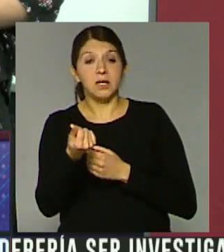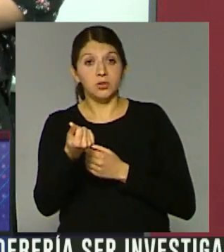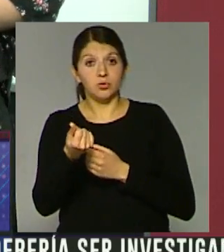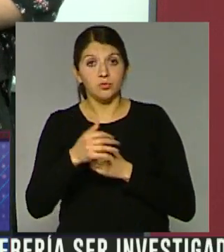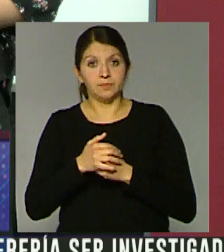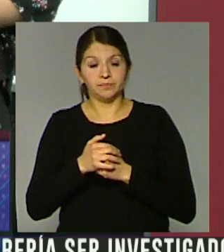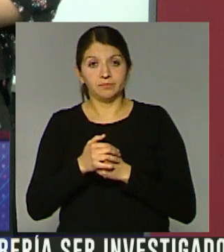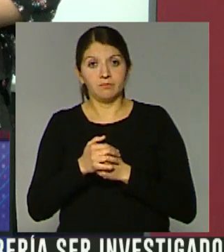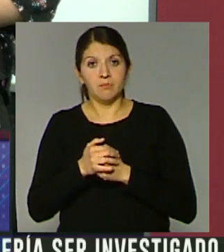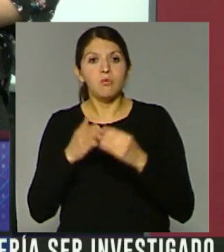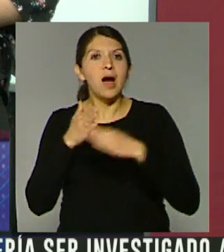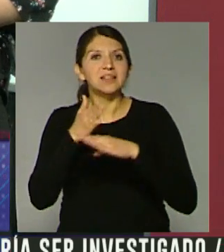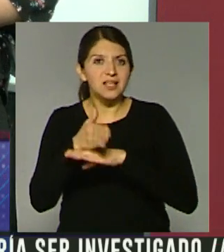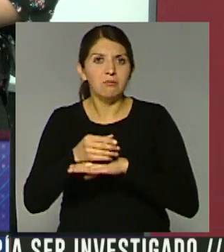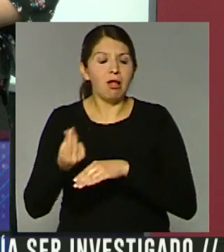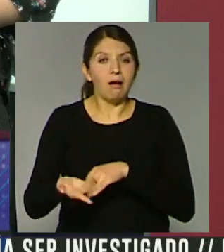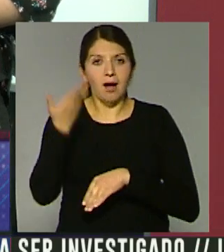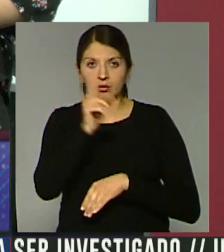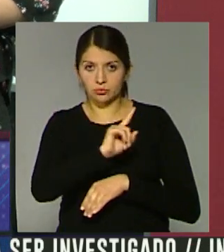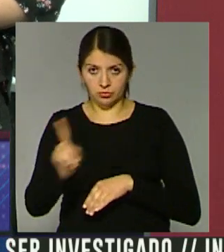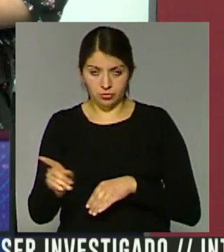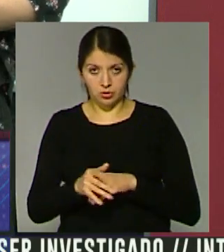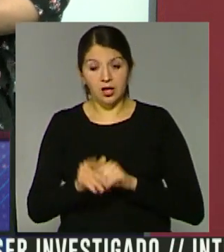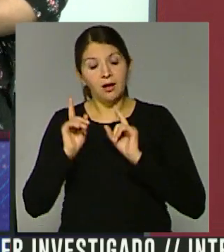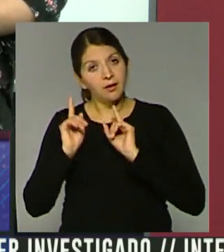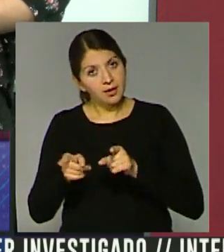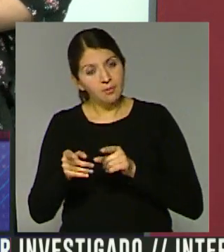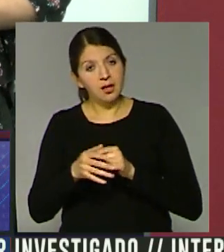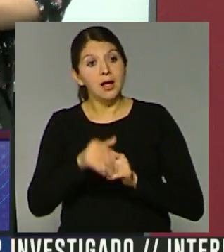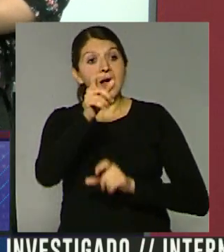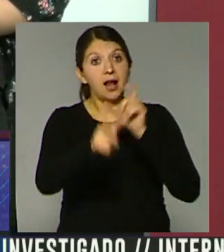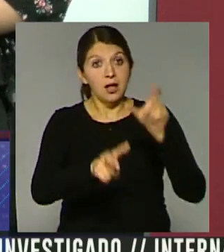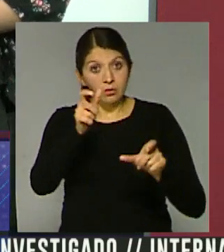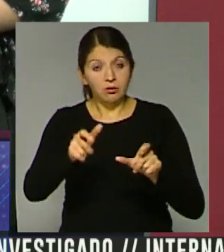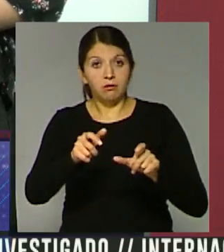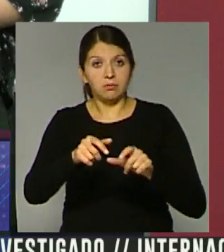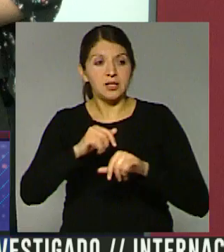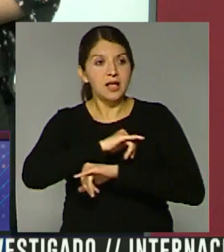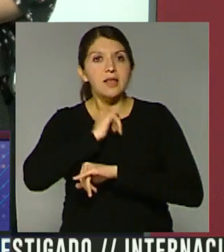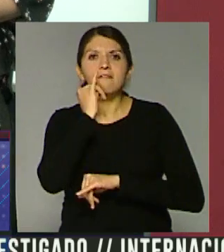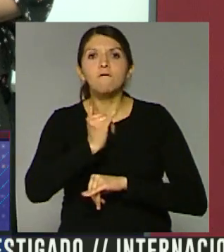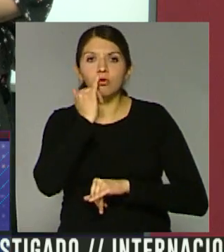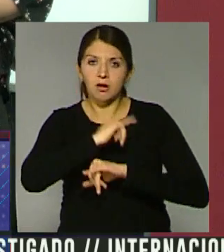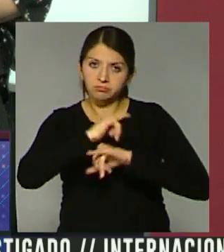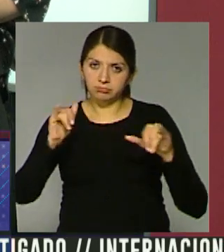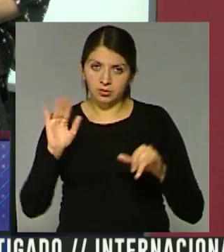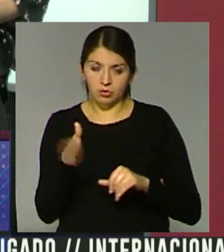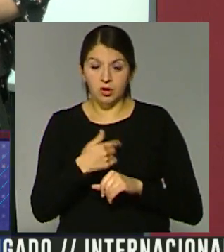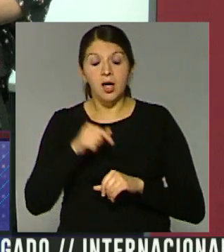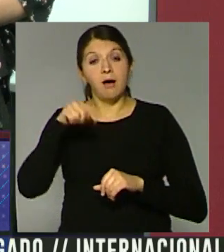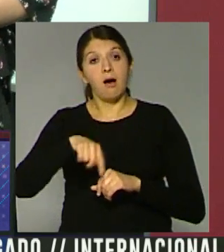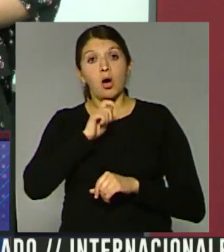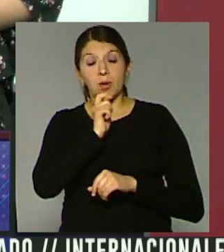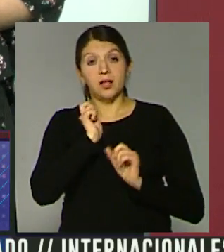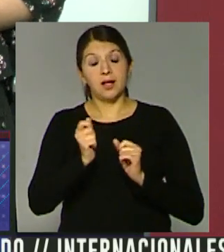todo, accesibles y que estén contemplados e informados, sobre todo a la gente y a los consumidores. Así es, y estuvo hablando con los medios de comunicación